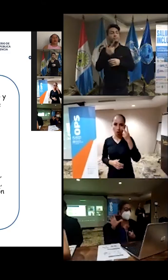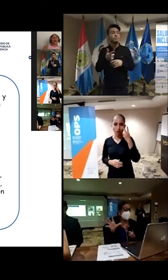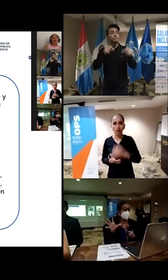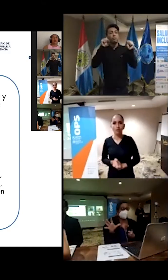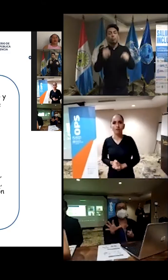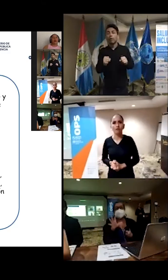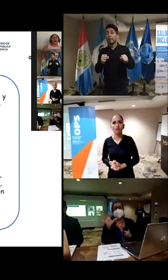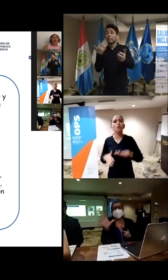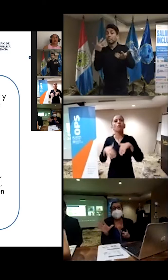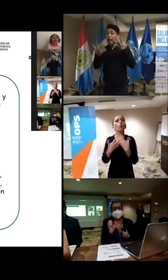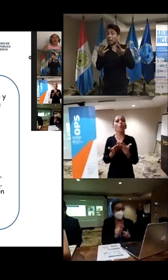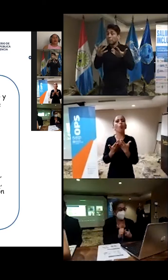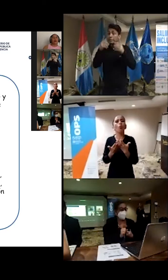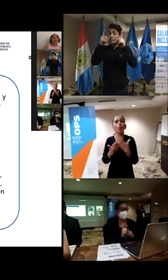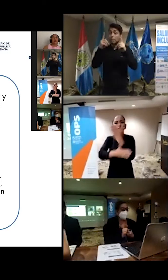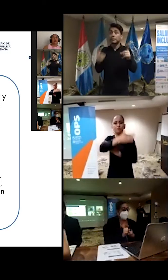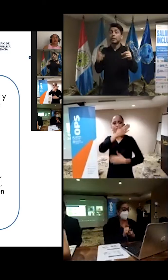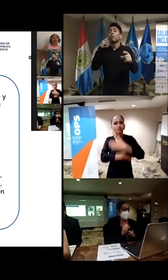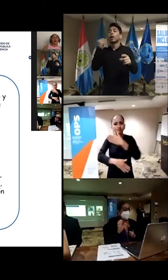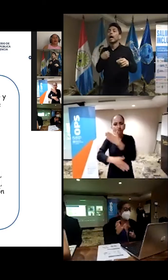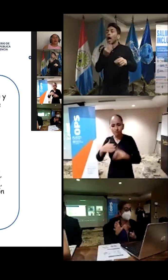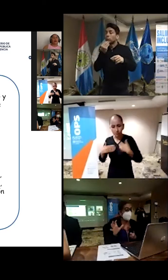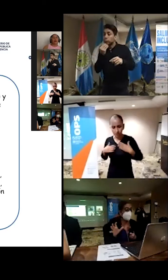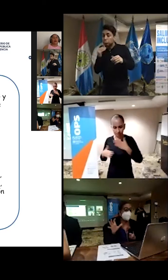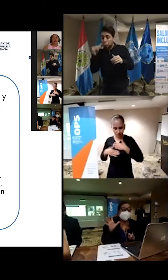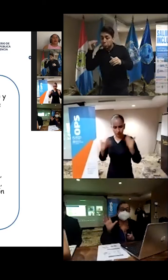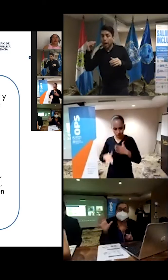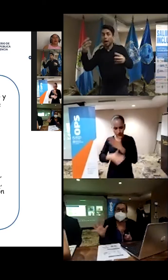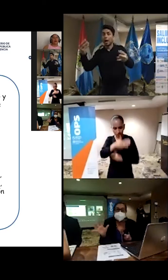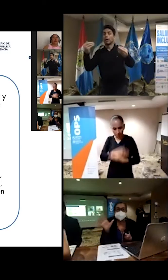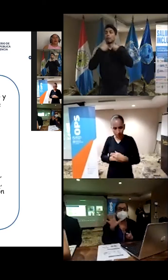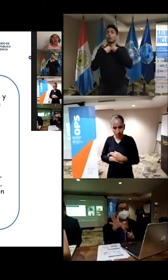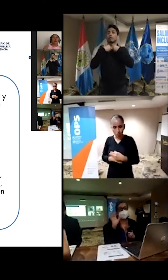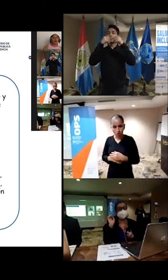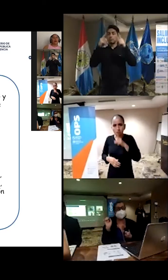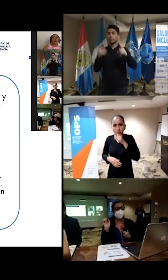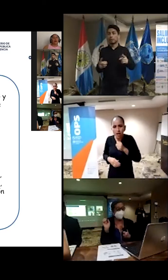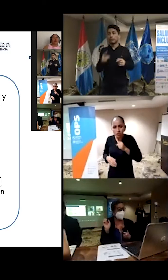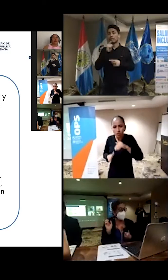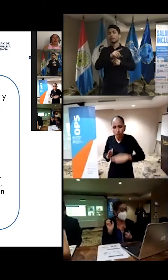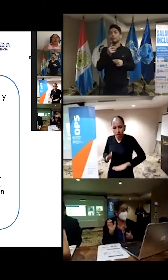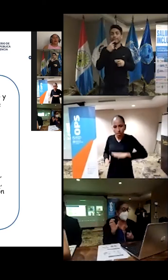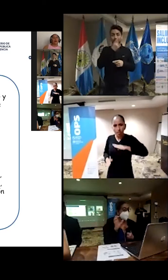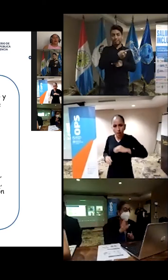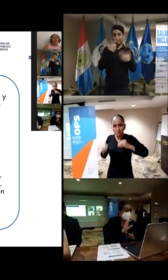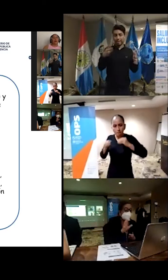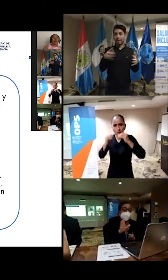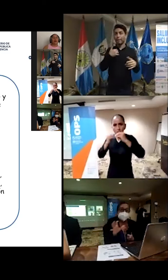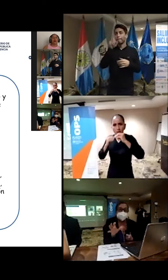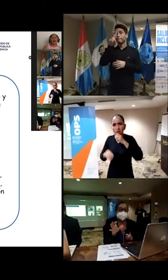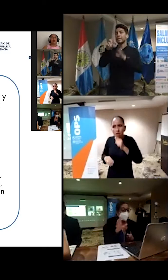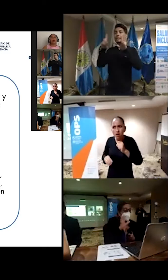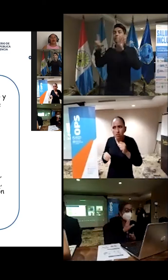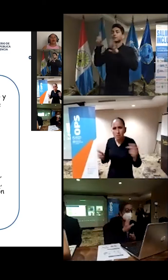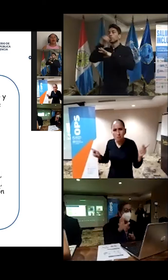alguna discapacidad que aumenta con la edad. Es así como el 26%, y se los acabo de decir, es que los